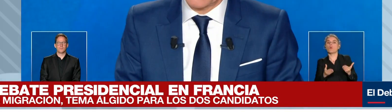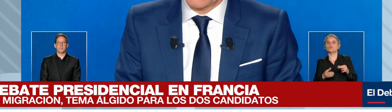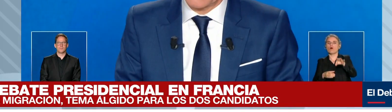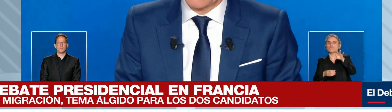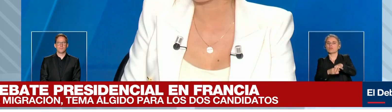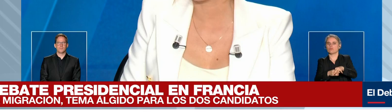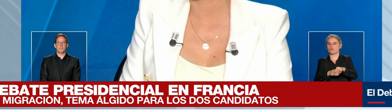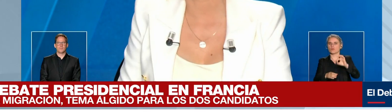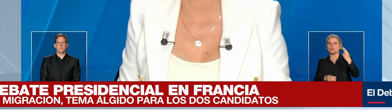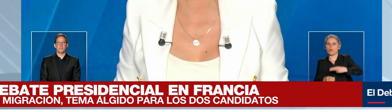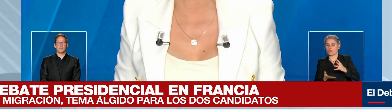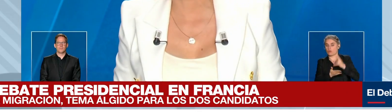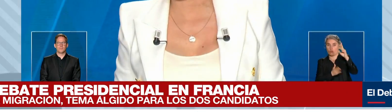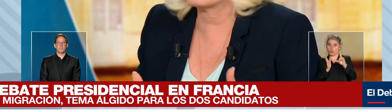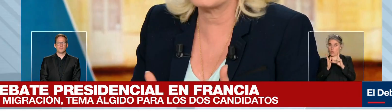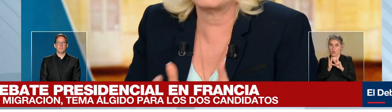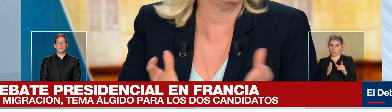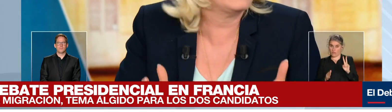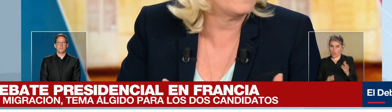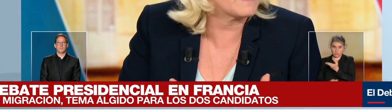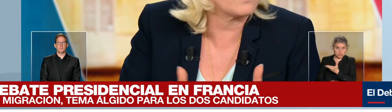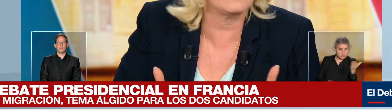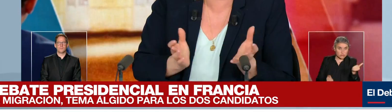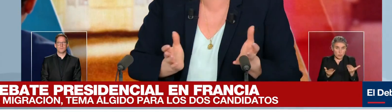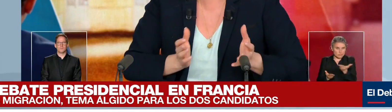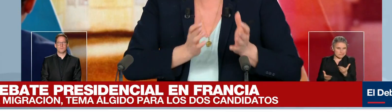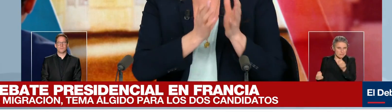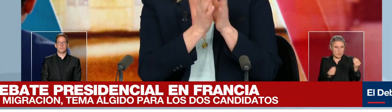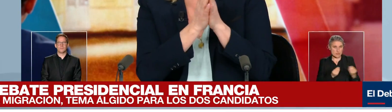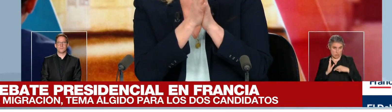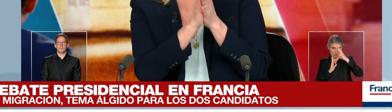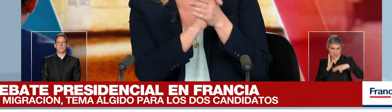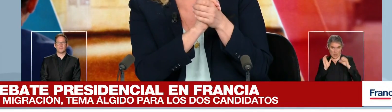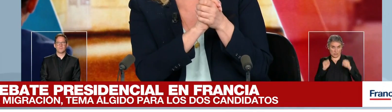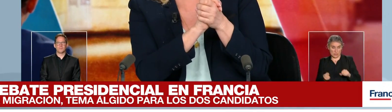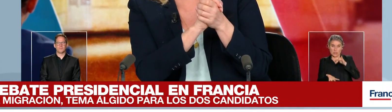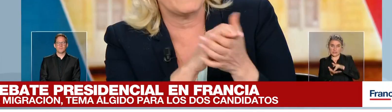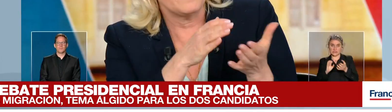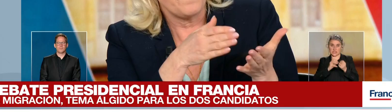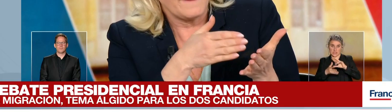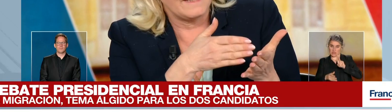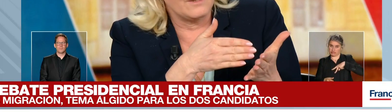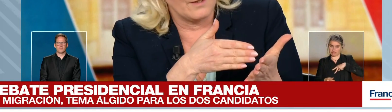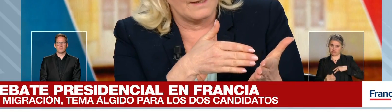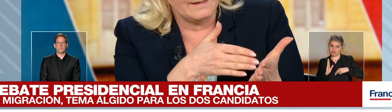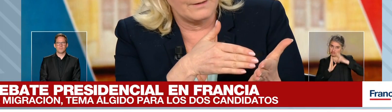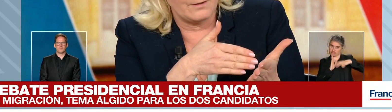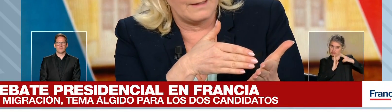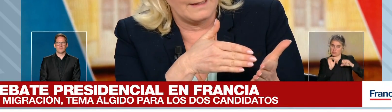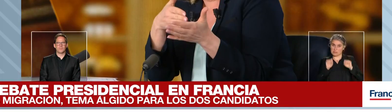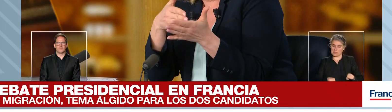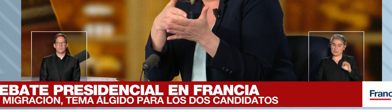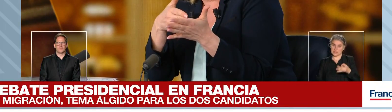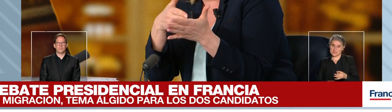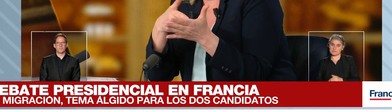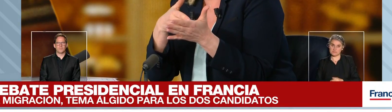referendo, que es un proyecto de ley en sí mismo, que de hecho llamo a todos los franceses a que lean esta propuesta mía que está